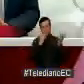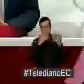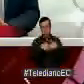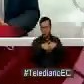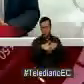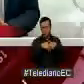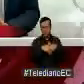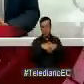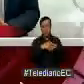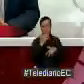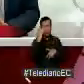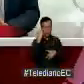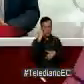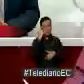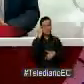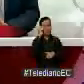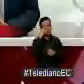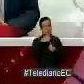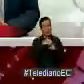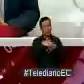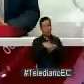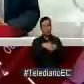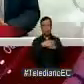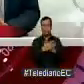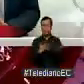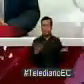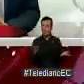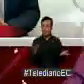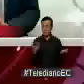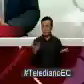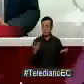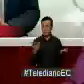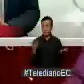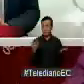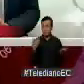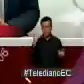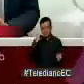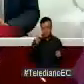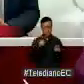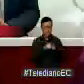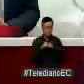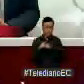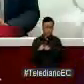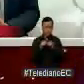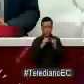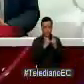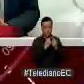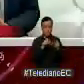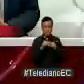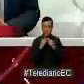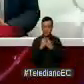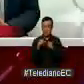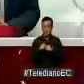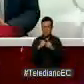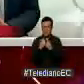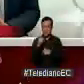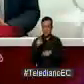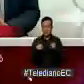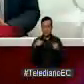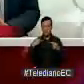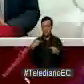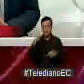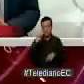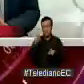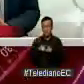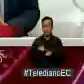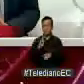de aquella negociación del Tratado de Libre Comercio. ¿Cómo evitar o al menos cómo llegar a un consenso con sectores sociales que están desde ya opuestos a una